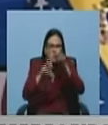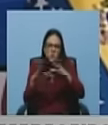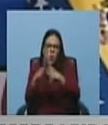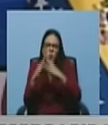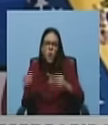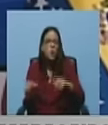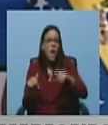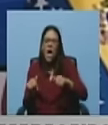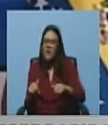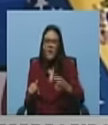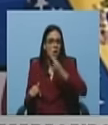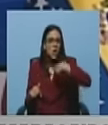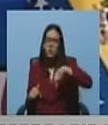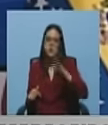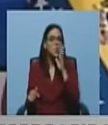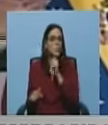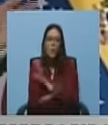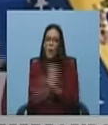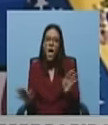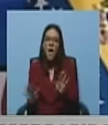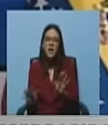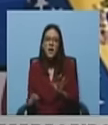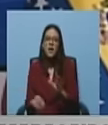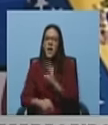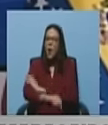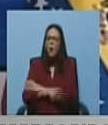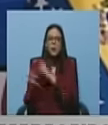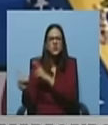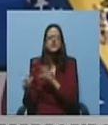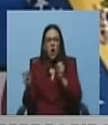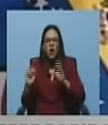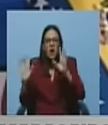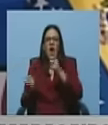no hay... La derecha, por supuesto,